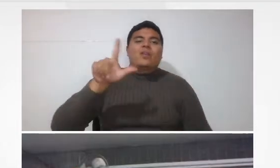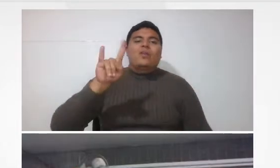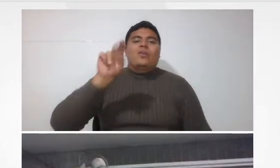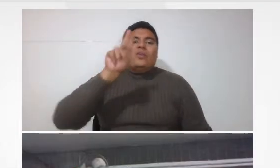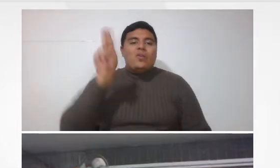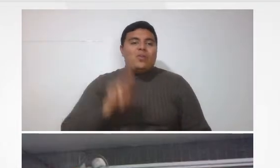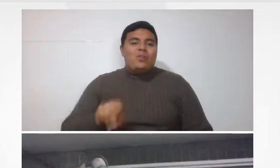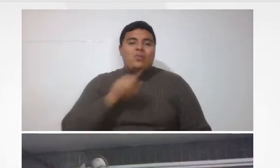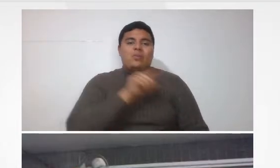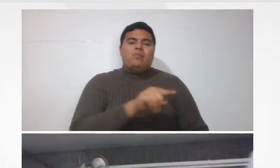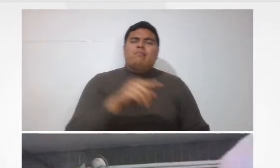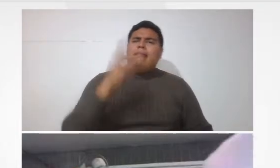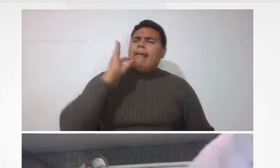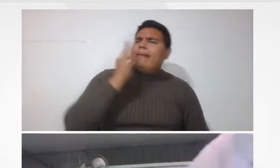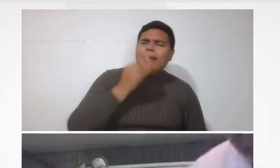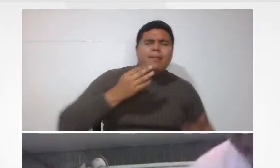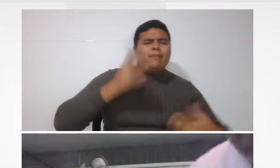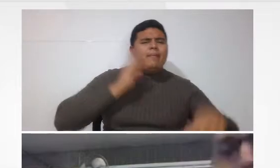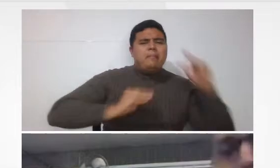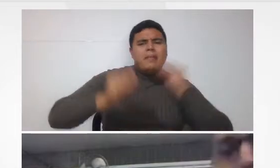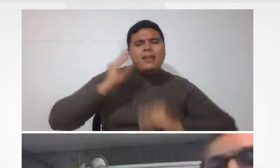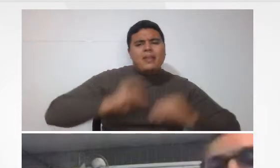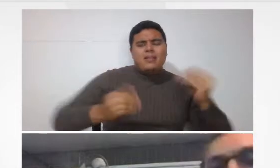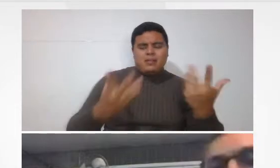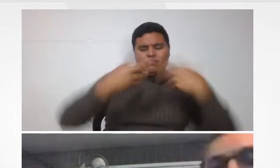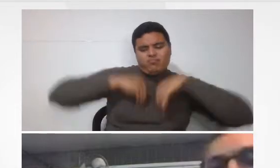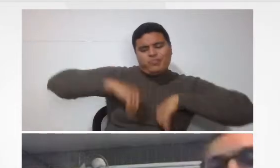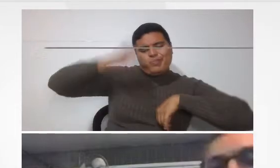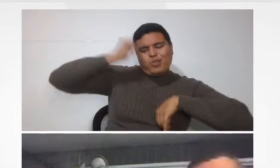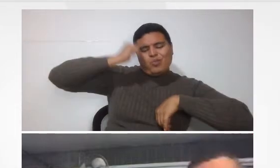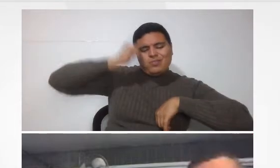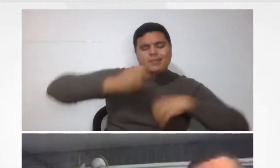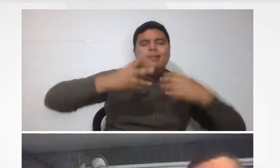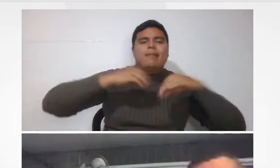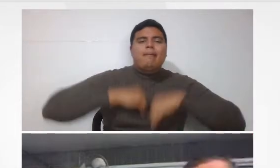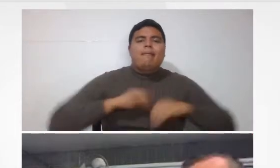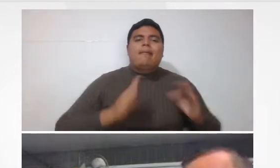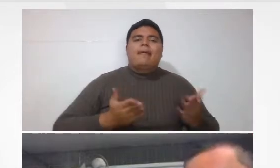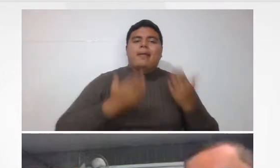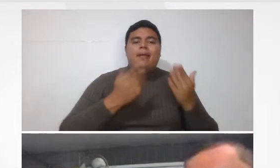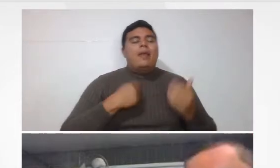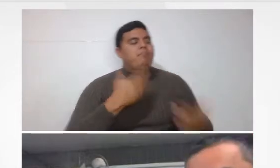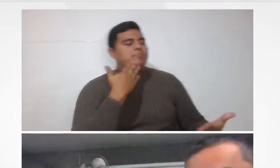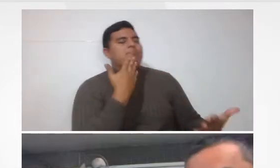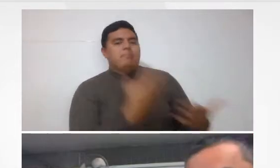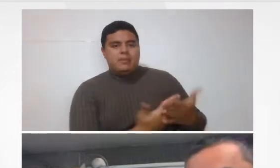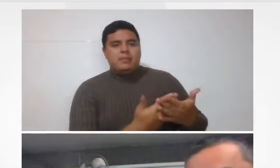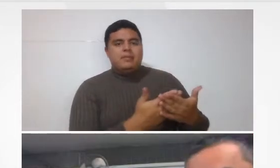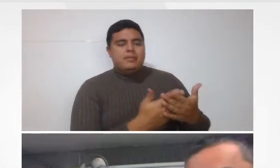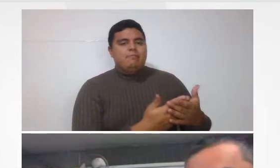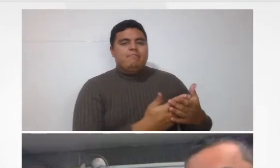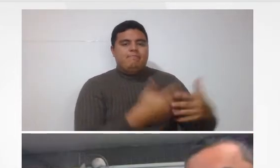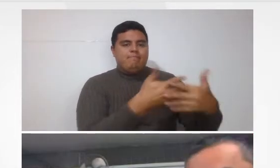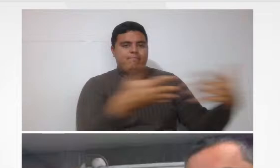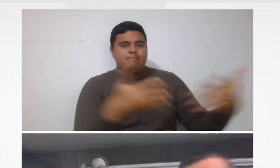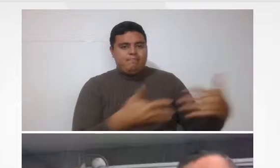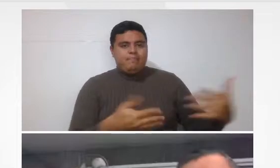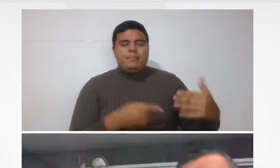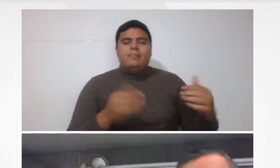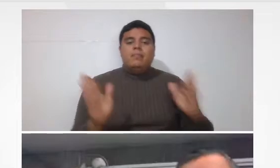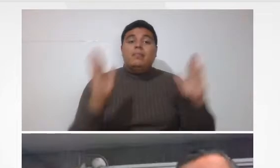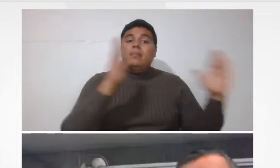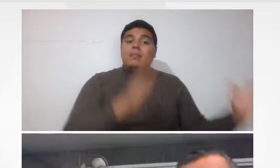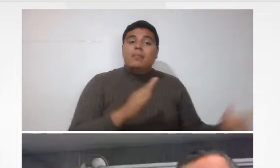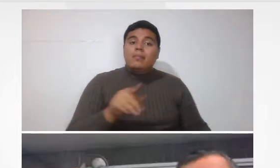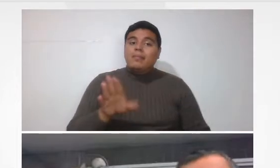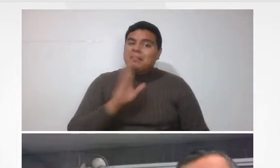nuestra labor docente, muchísimas gracias también por su comentario. Por acá también tenemos a egresados Roldanillo, me imagino que